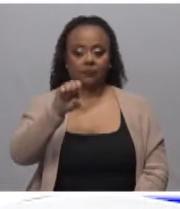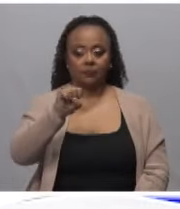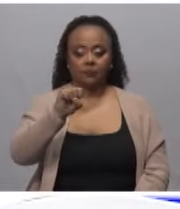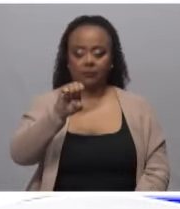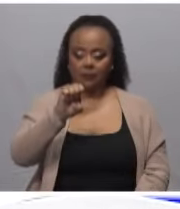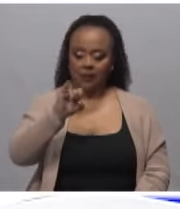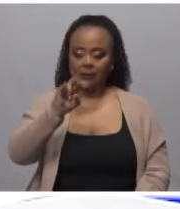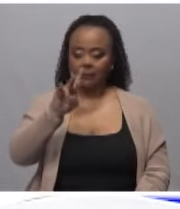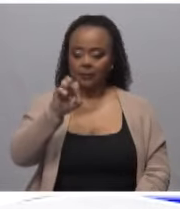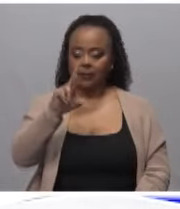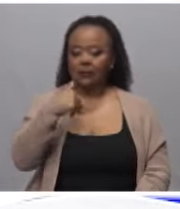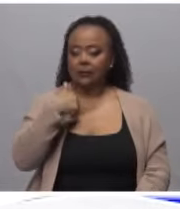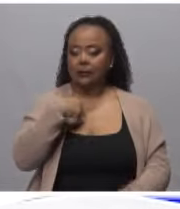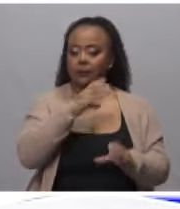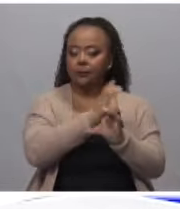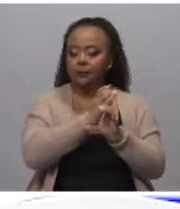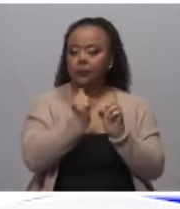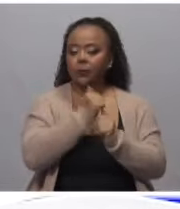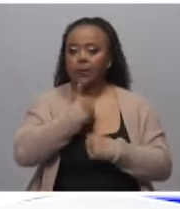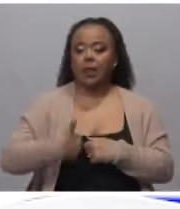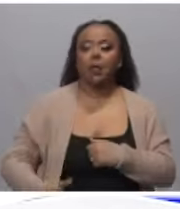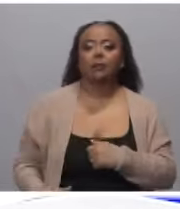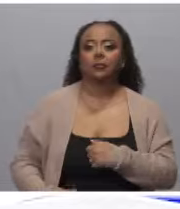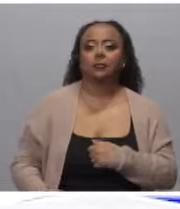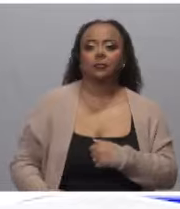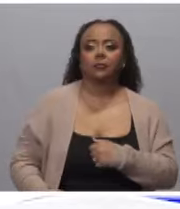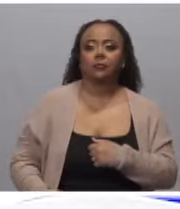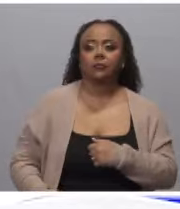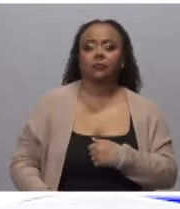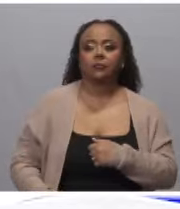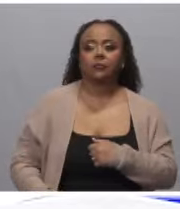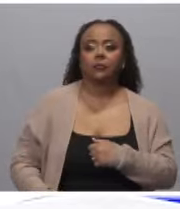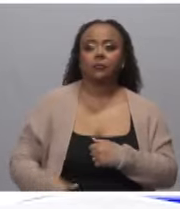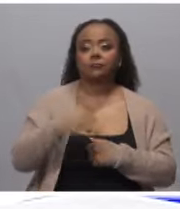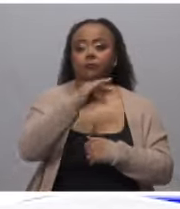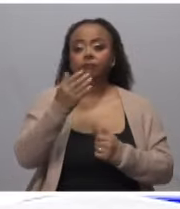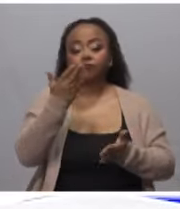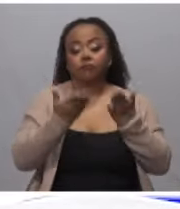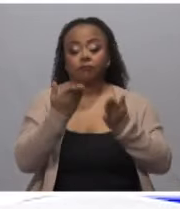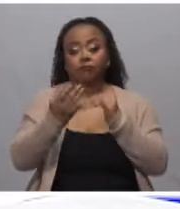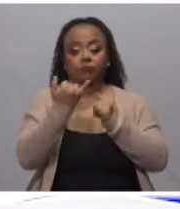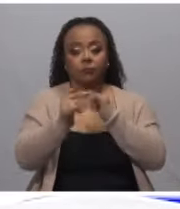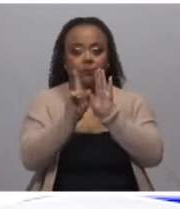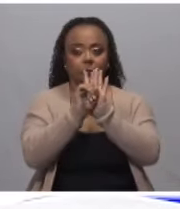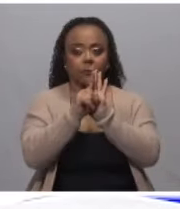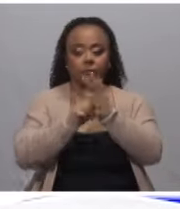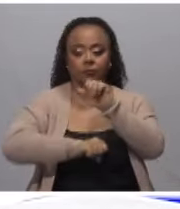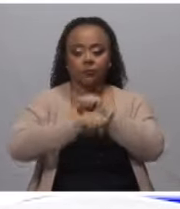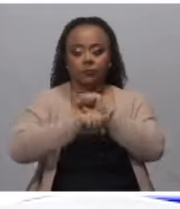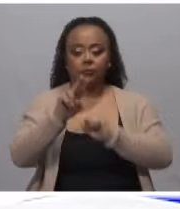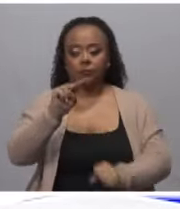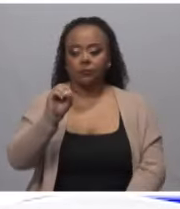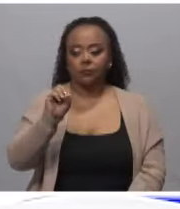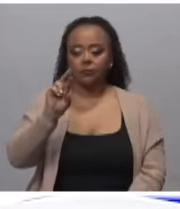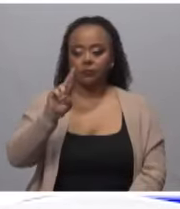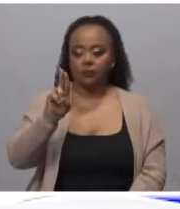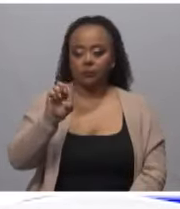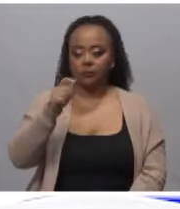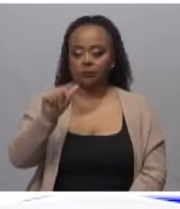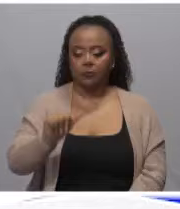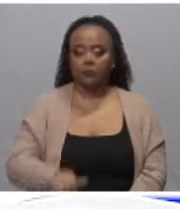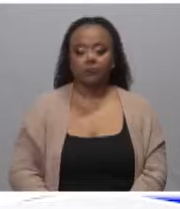sí a Deer lo tengo en lupa con con el herediano Y quizá los últimos minutos en el fútbol de Noruega